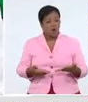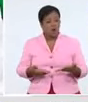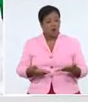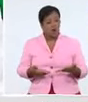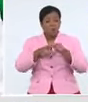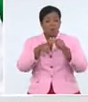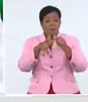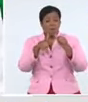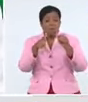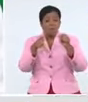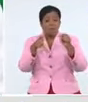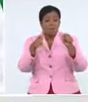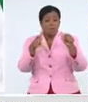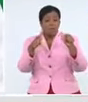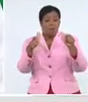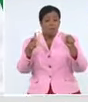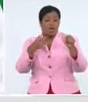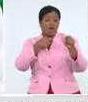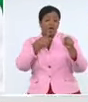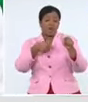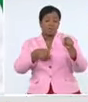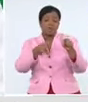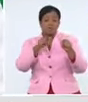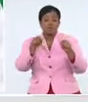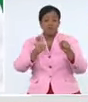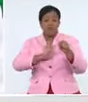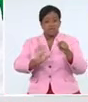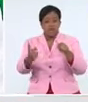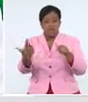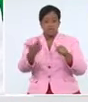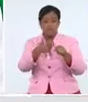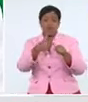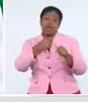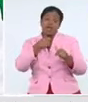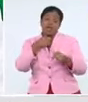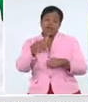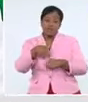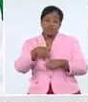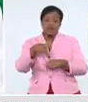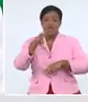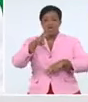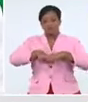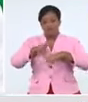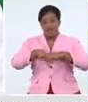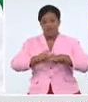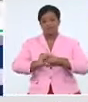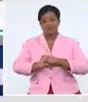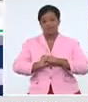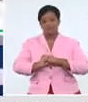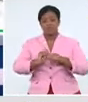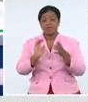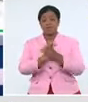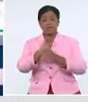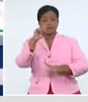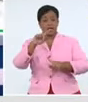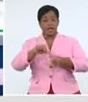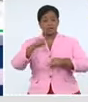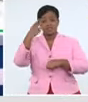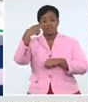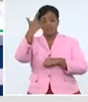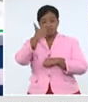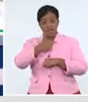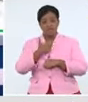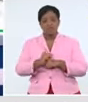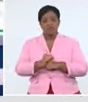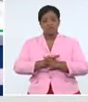parte de las en completo su esquema. Me refiero a La Habana, a Matanzas, Ciego de Ávila, pero